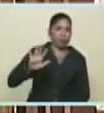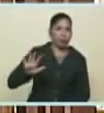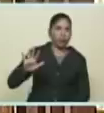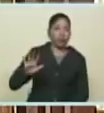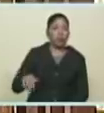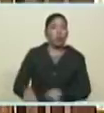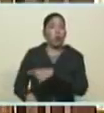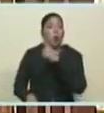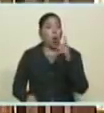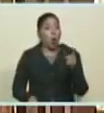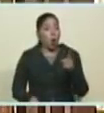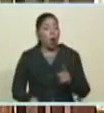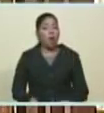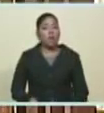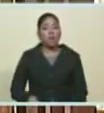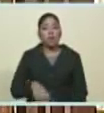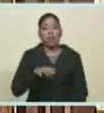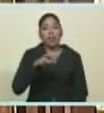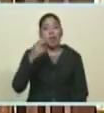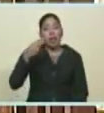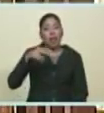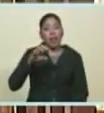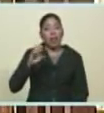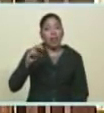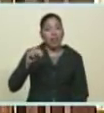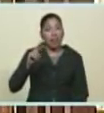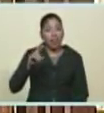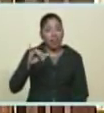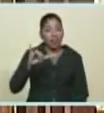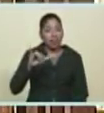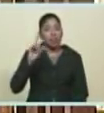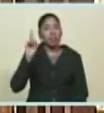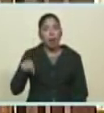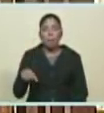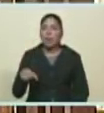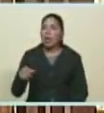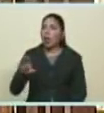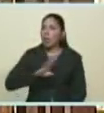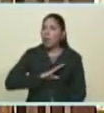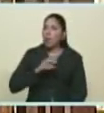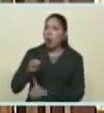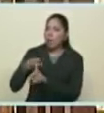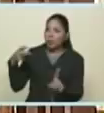Henry Falcón también lo saludamos bastante aquí. Inclusive al de Amazonas.